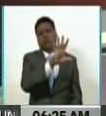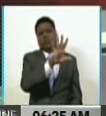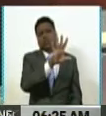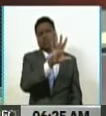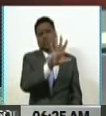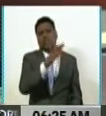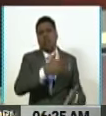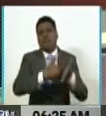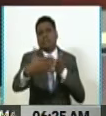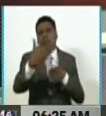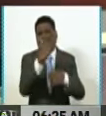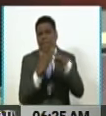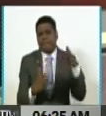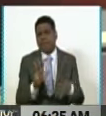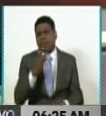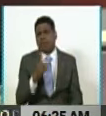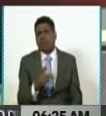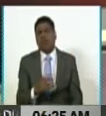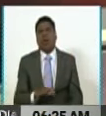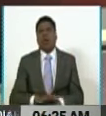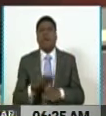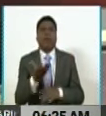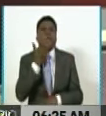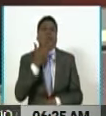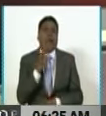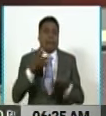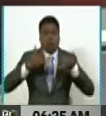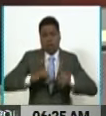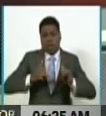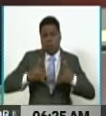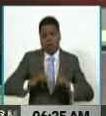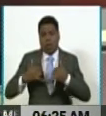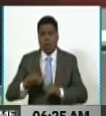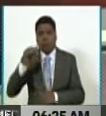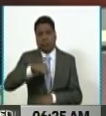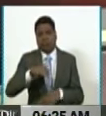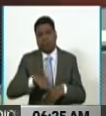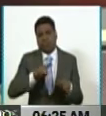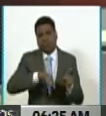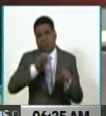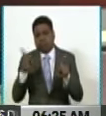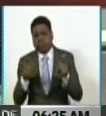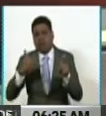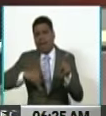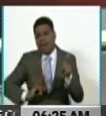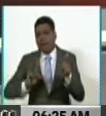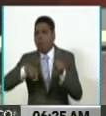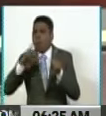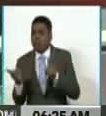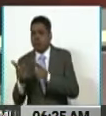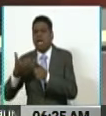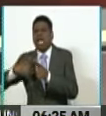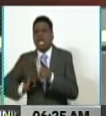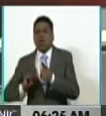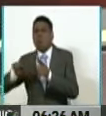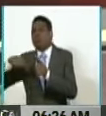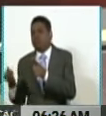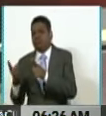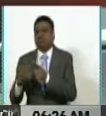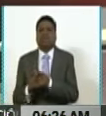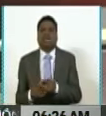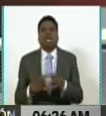que es un poquito más allá por la descendencia que ha tenido la familia colombiana en nuestro país. Así que bien interesante esto en torno a